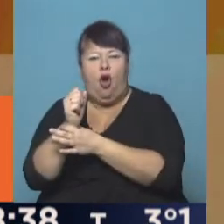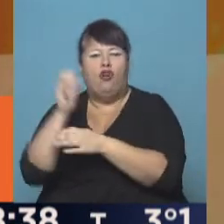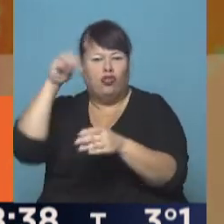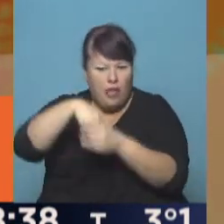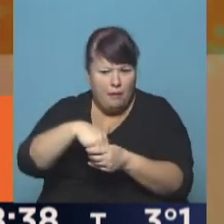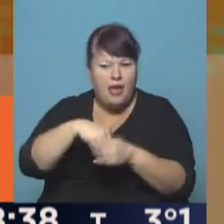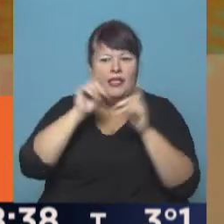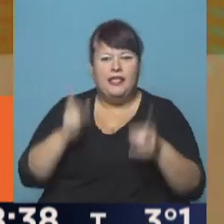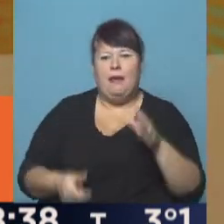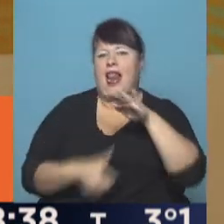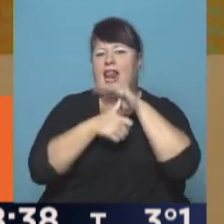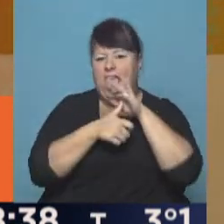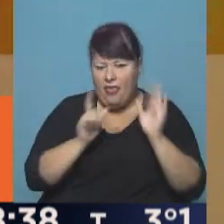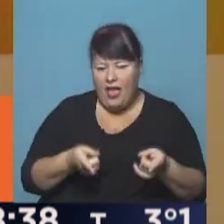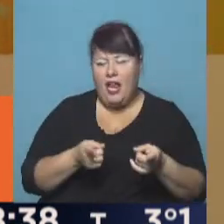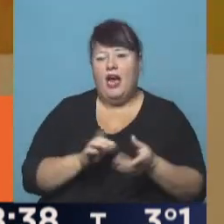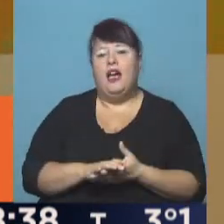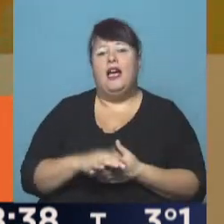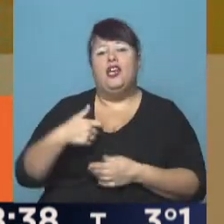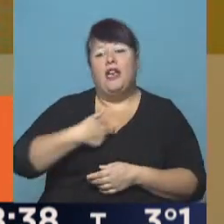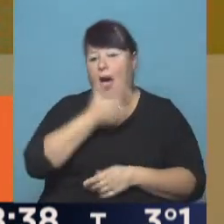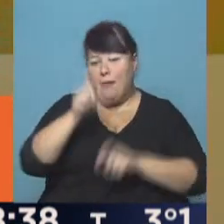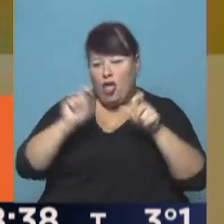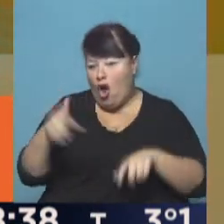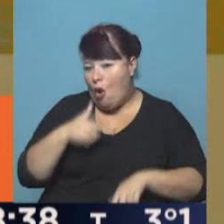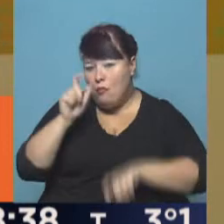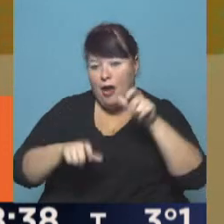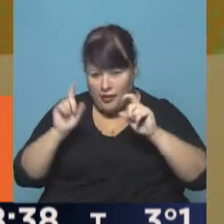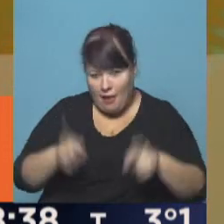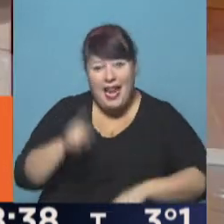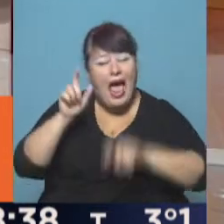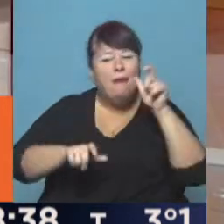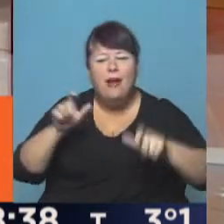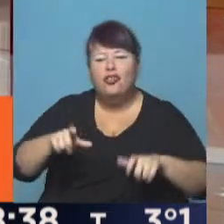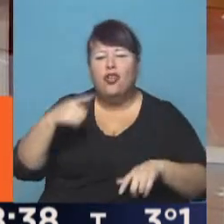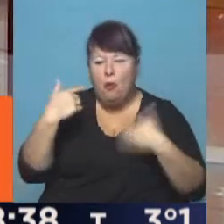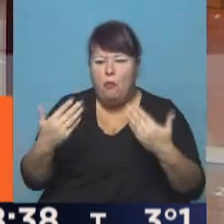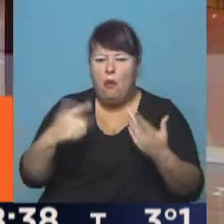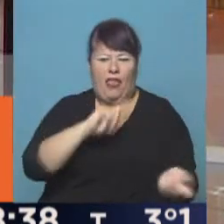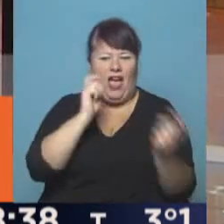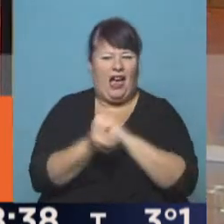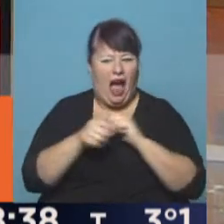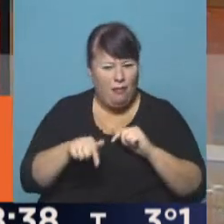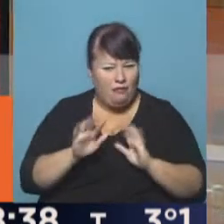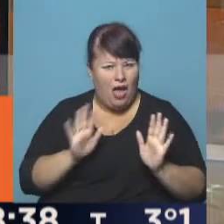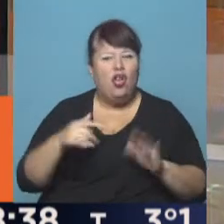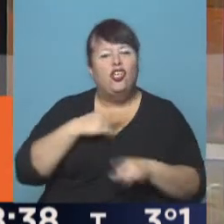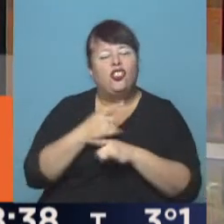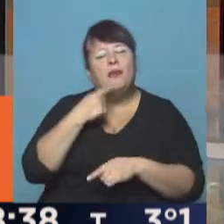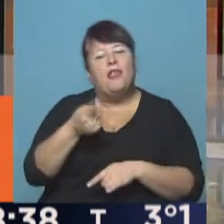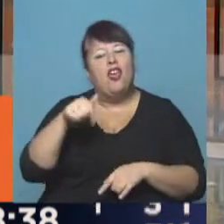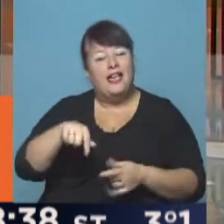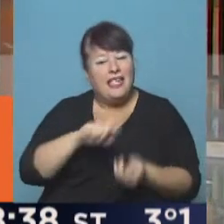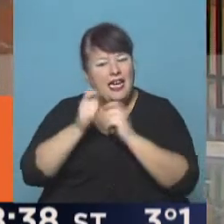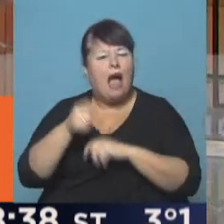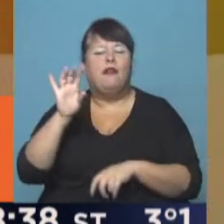involucrado líderes y la sociedad civil la gente la gente es la que tiene la capacidad de cambiar esto y yo siempre digo que este